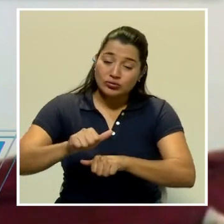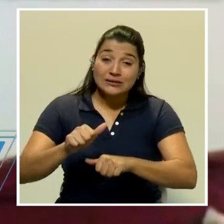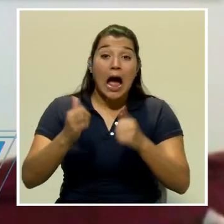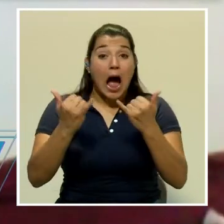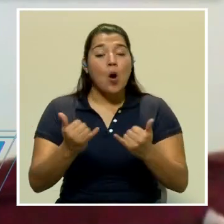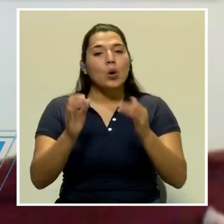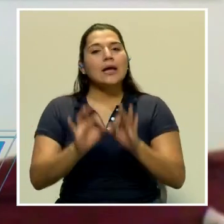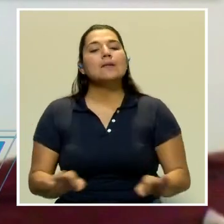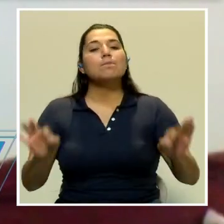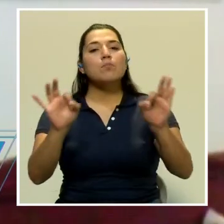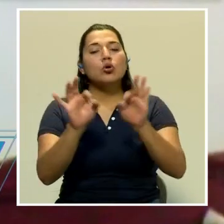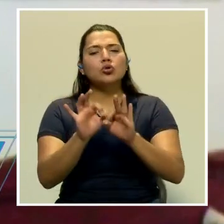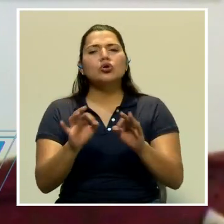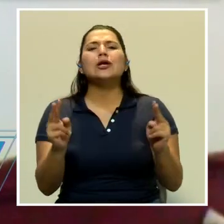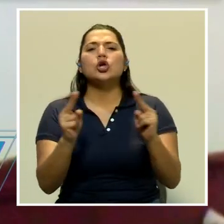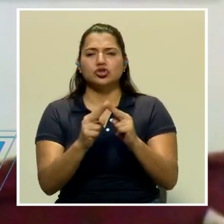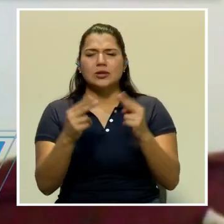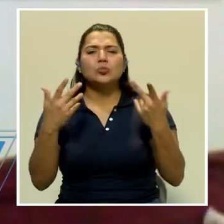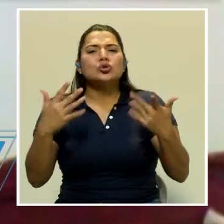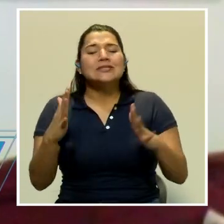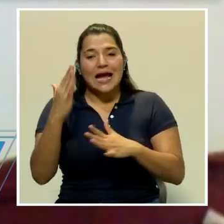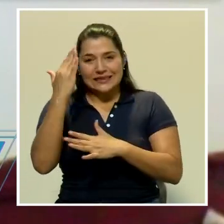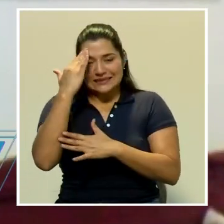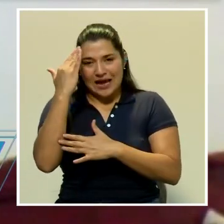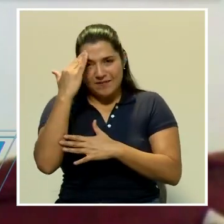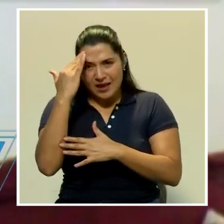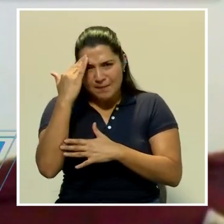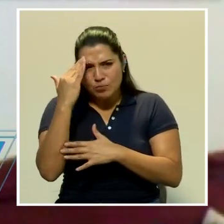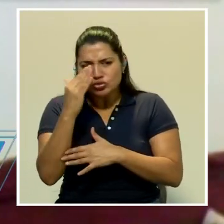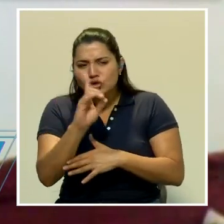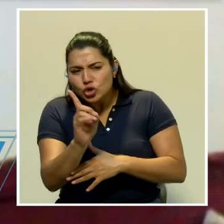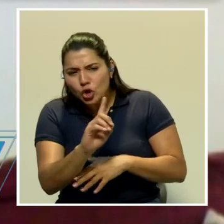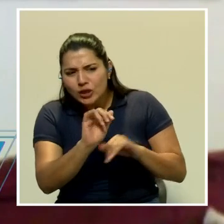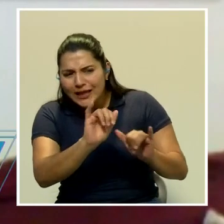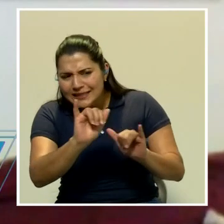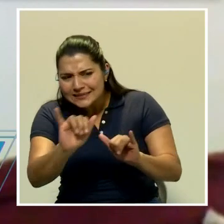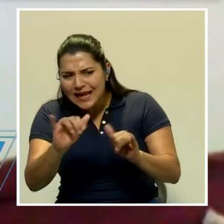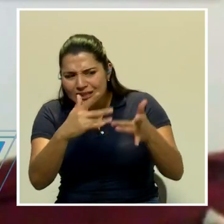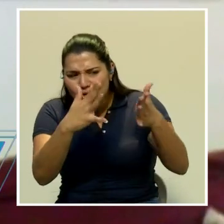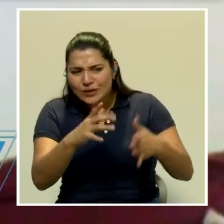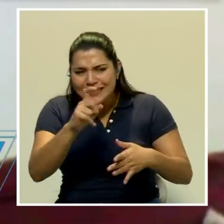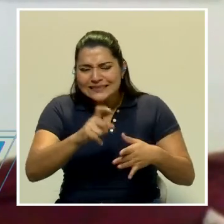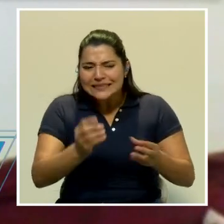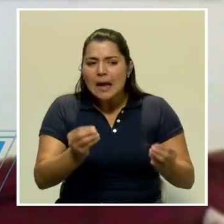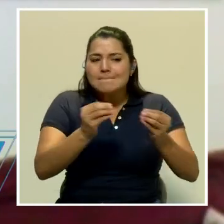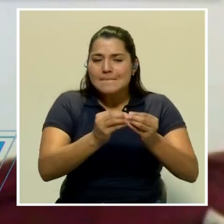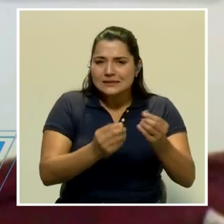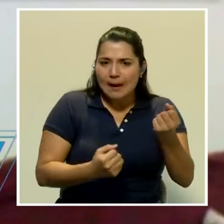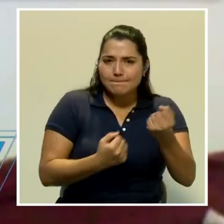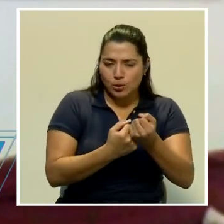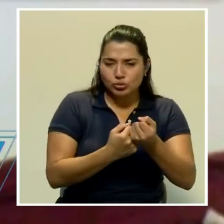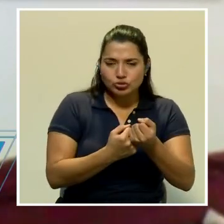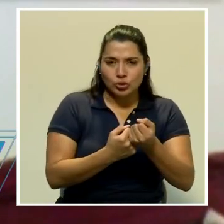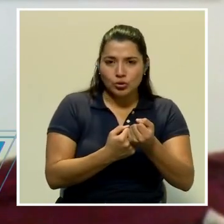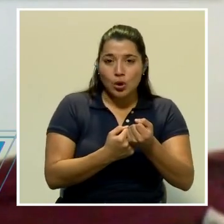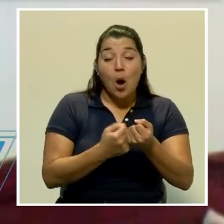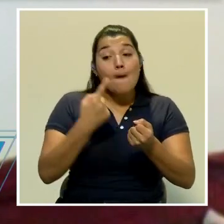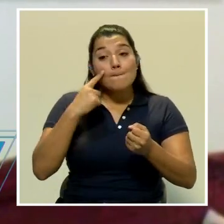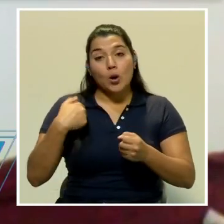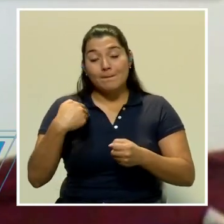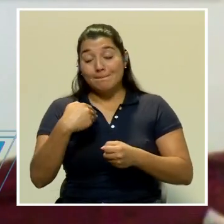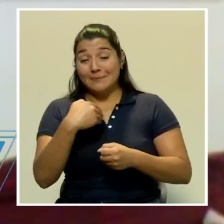conocemos, ya sabemos, tenemos datos donde sabemos dónde están los estudiantes que requieren mayor esfuerzo y mayor apoyo de parte